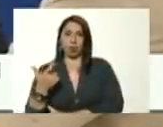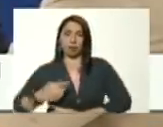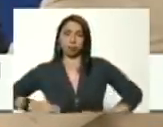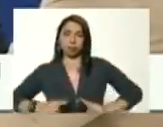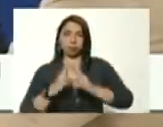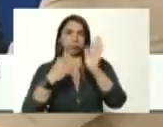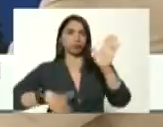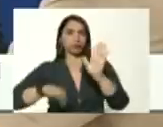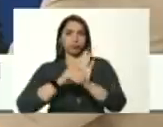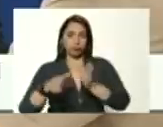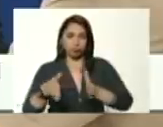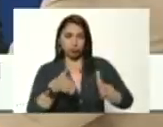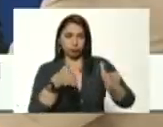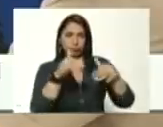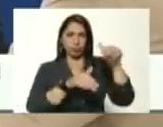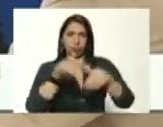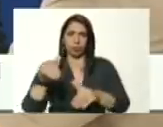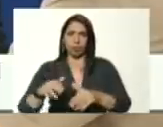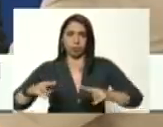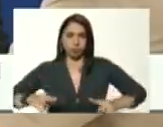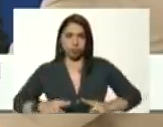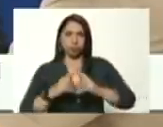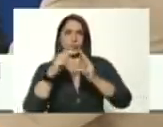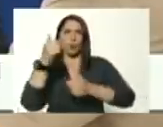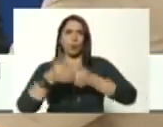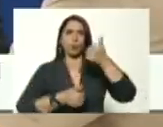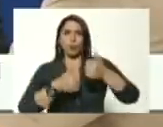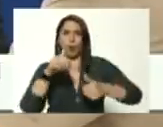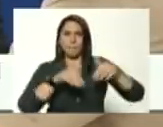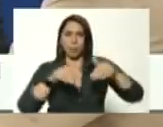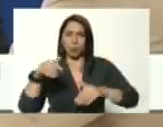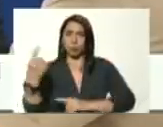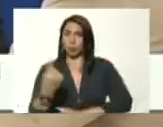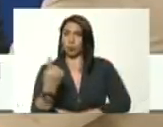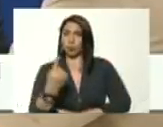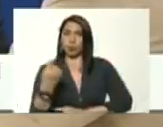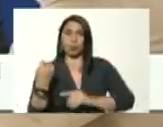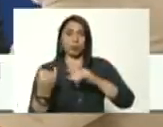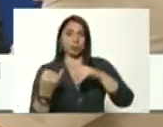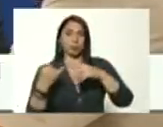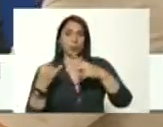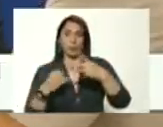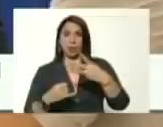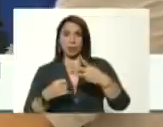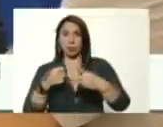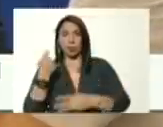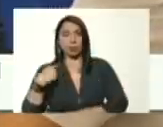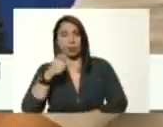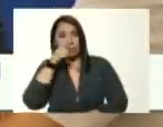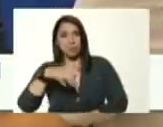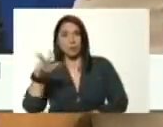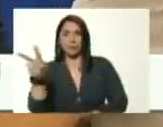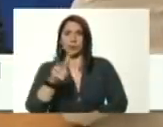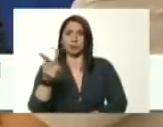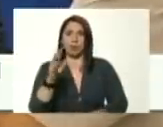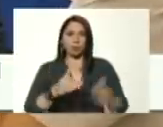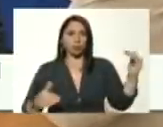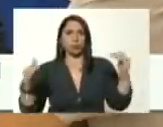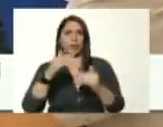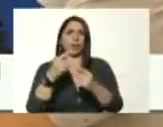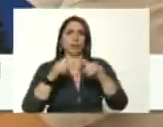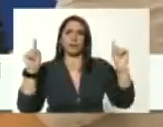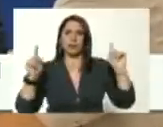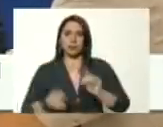nuevamente la ruta electoral y encontrar que es el voto el único instrumento que tiene el pueblo venezolano para poder superar nuestras diferencias